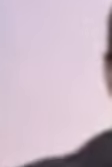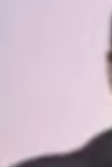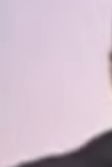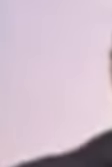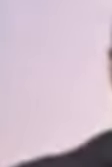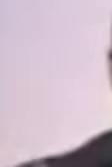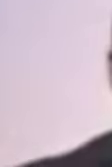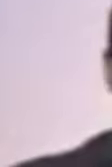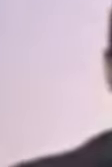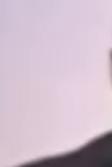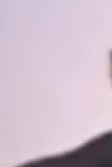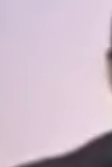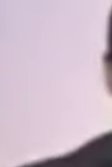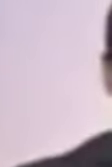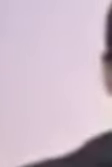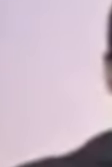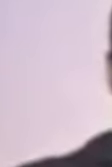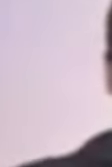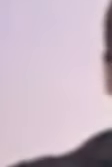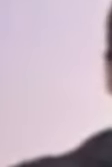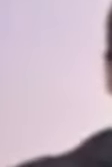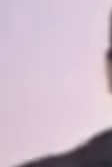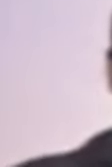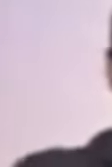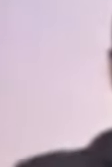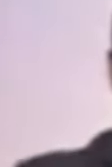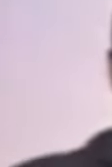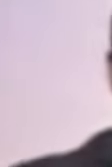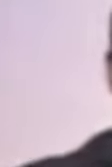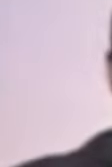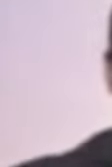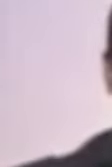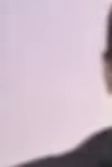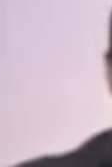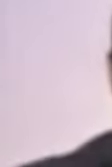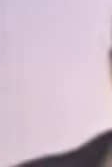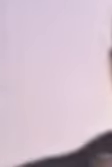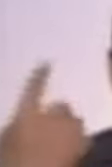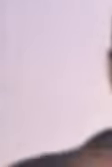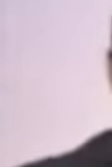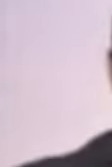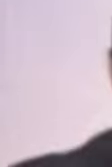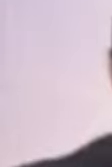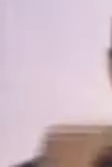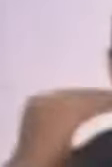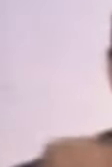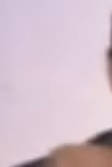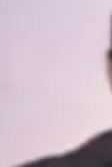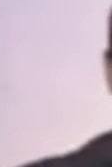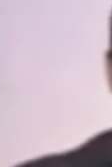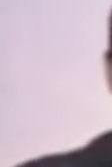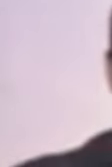Estado para solo unos cuantos. Y ha sido precisamente esta estructura social la que ha